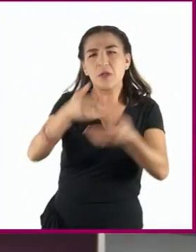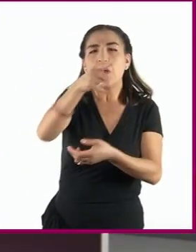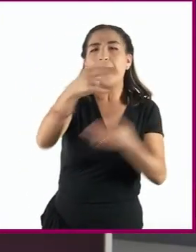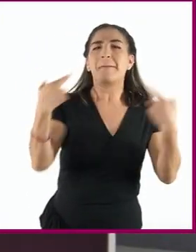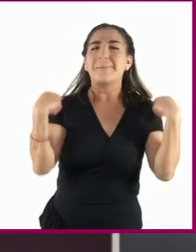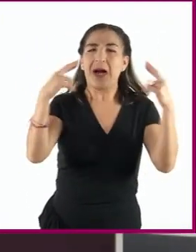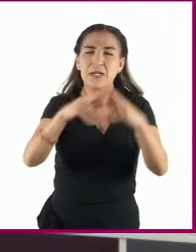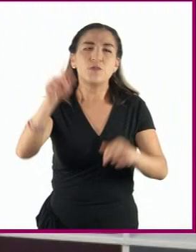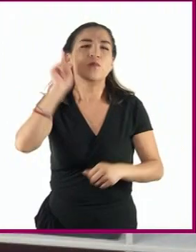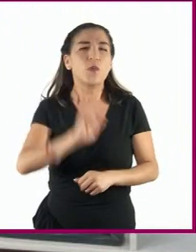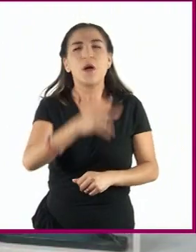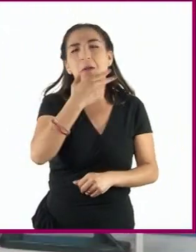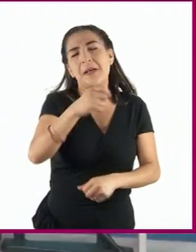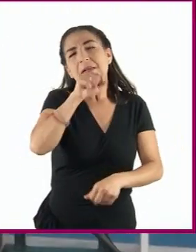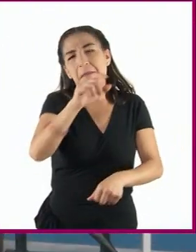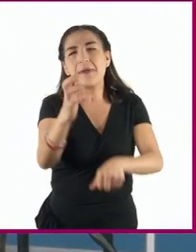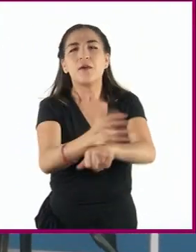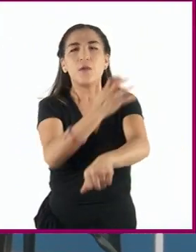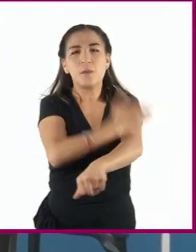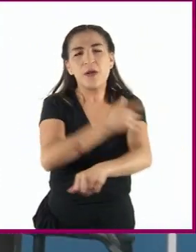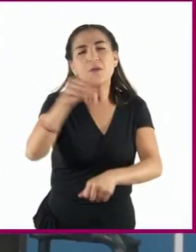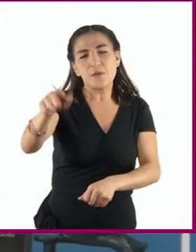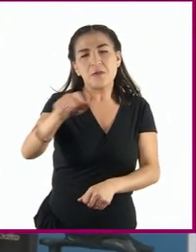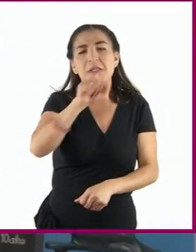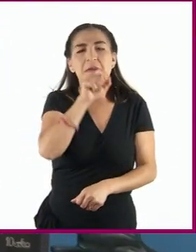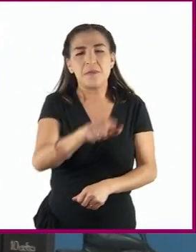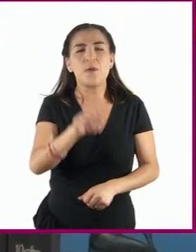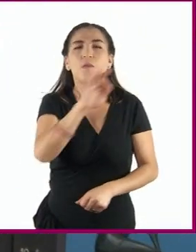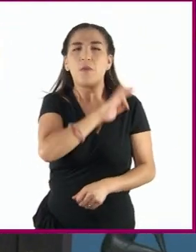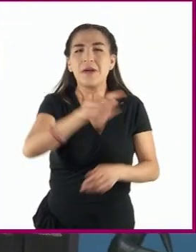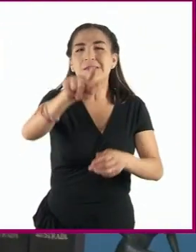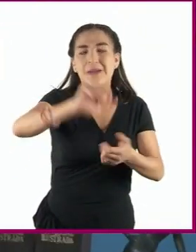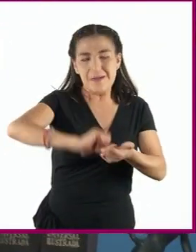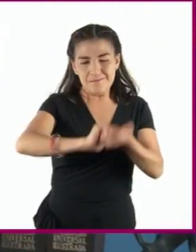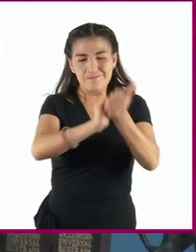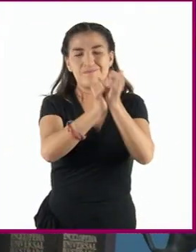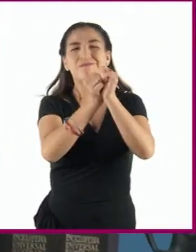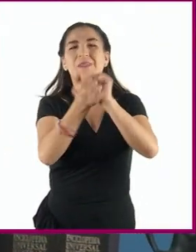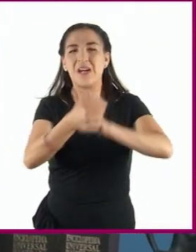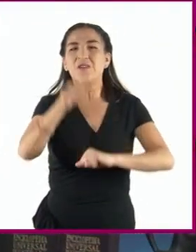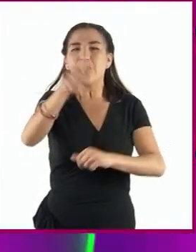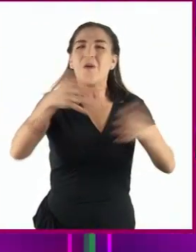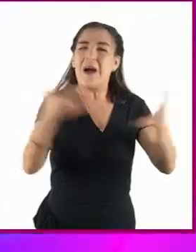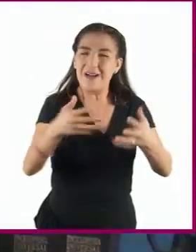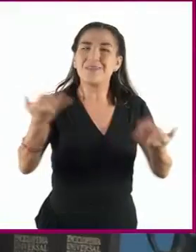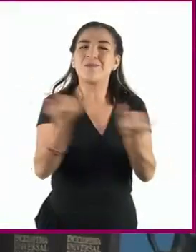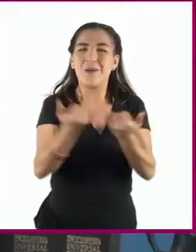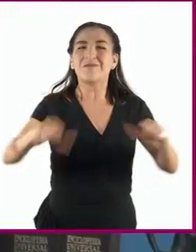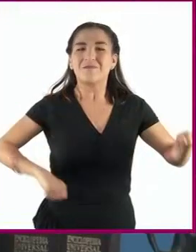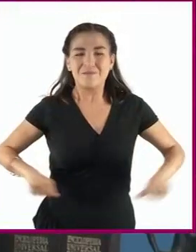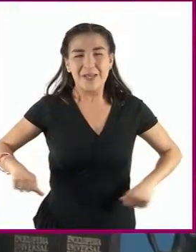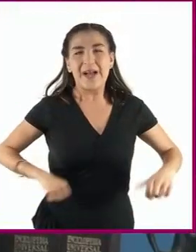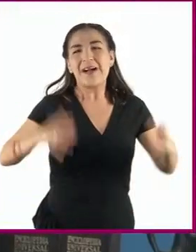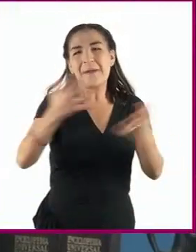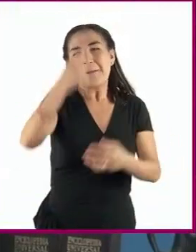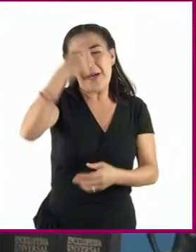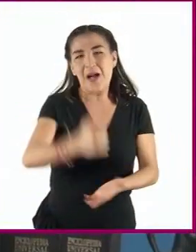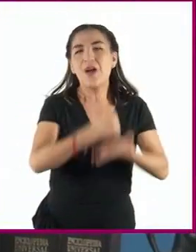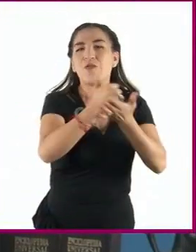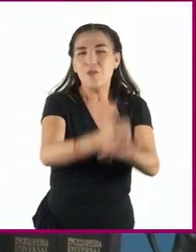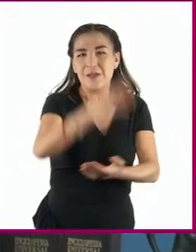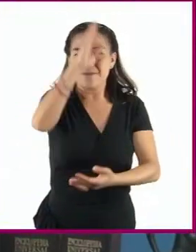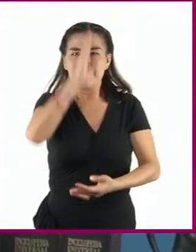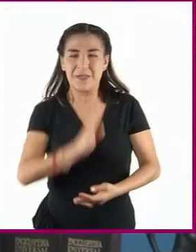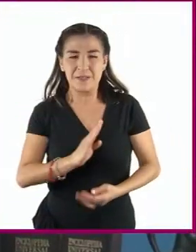docentes, compañeras o compañeros y, ¿por qué no?, empiecen a aplicar lo aprendido en la sesión. Es importante